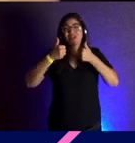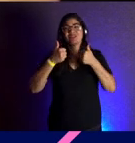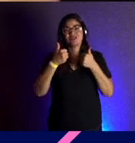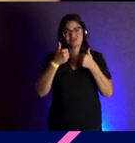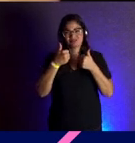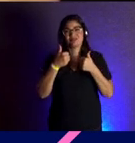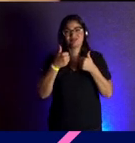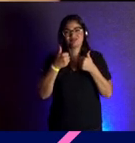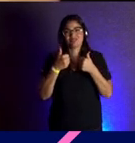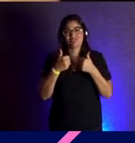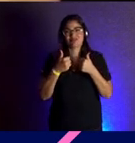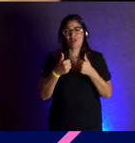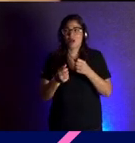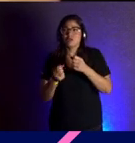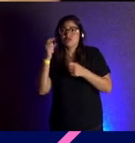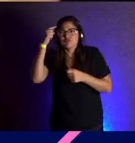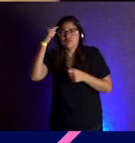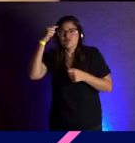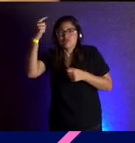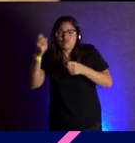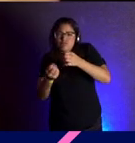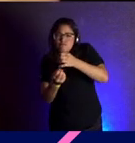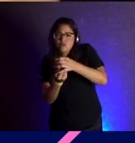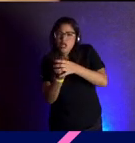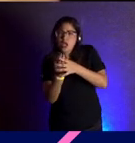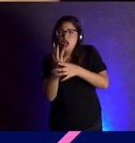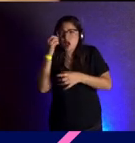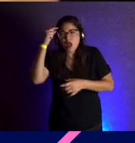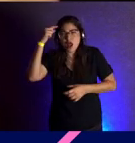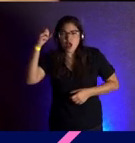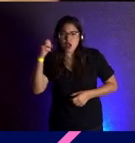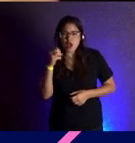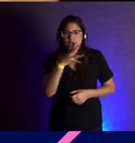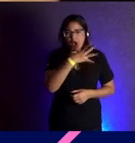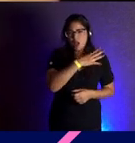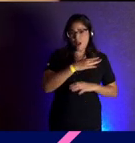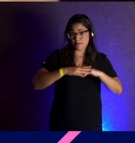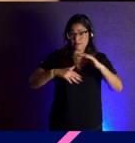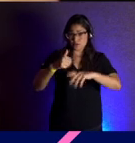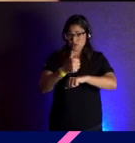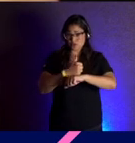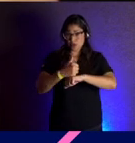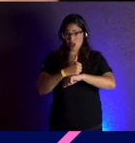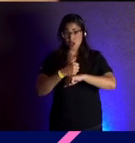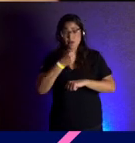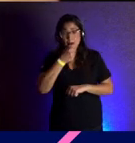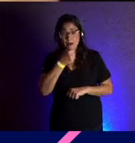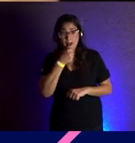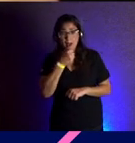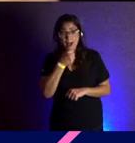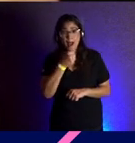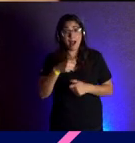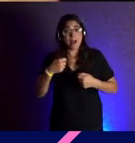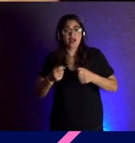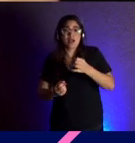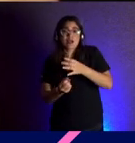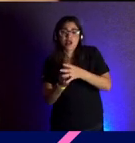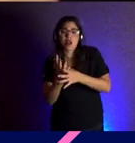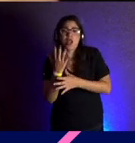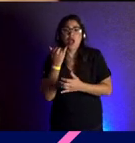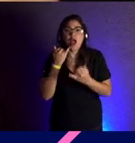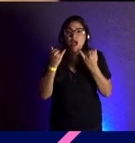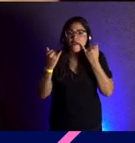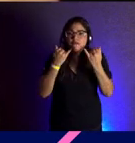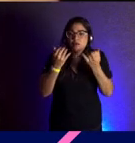Creatividad, como ya les mencionaba, el periodista como generador de información. Venimos de países con vacíos de información, no hay. Entonces,